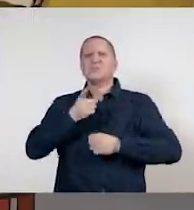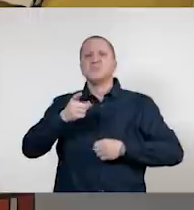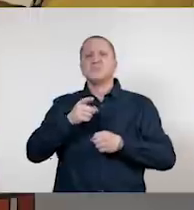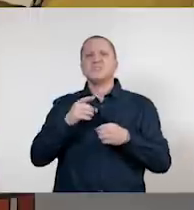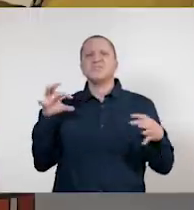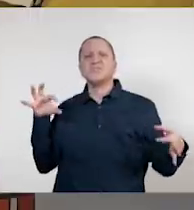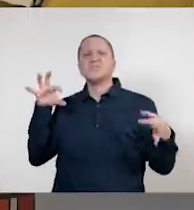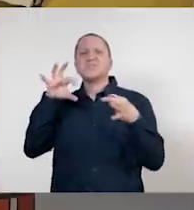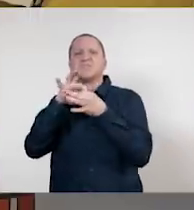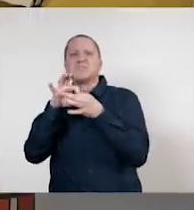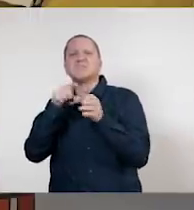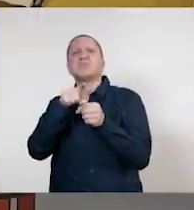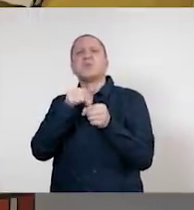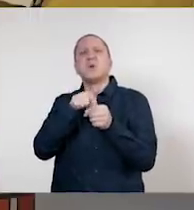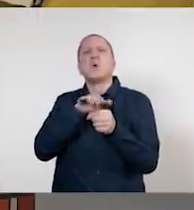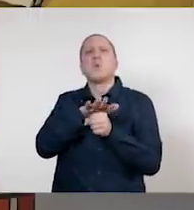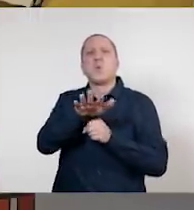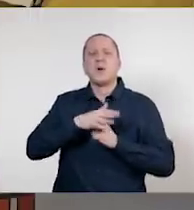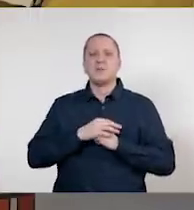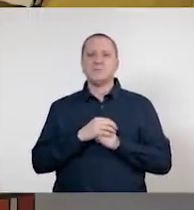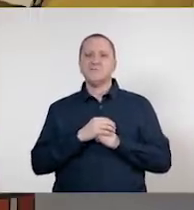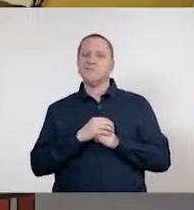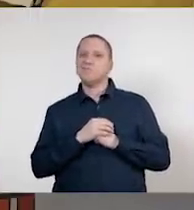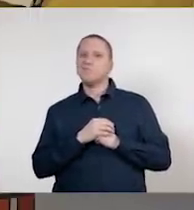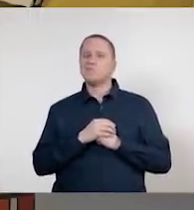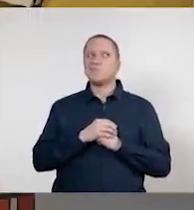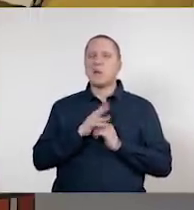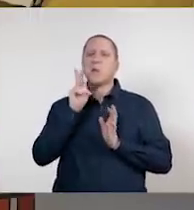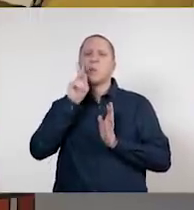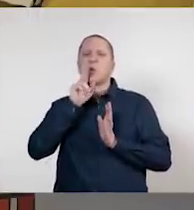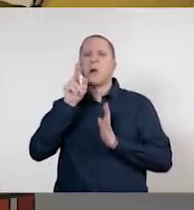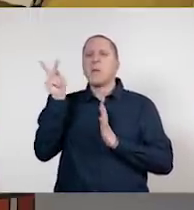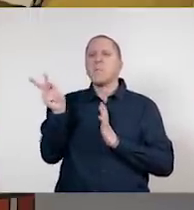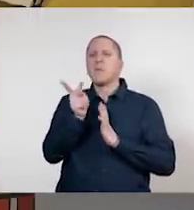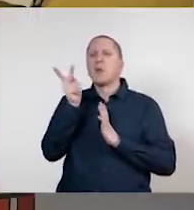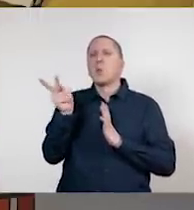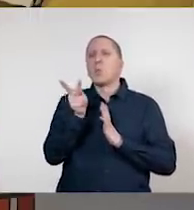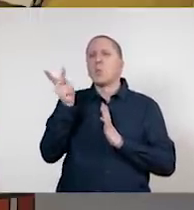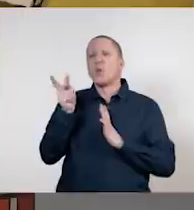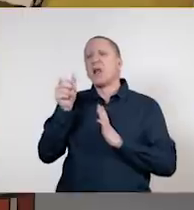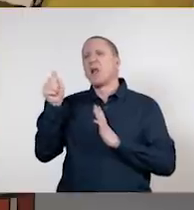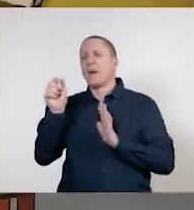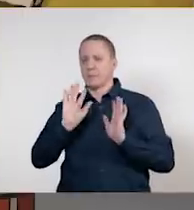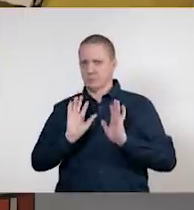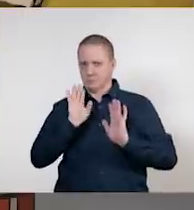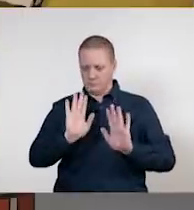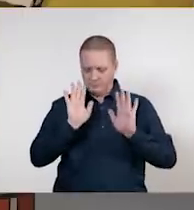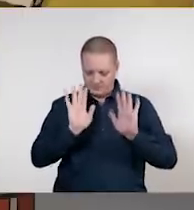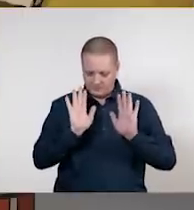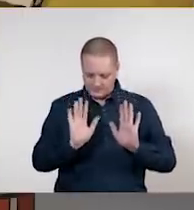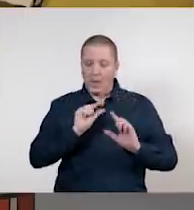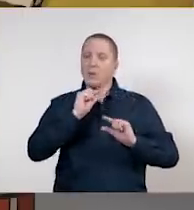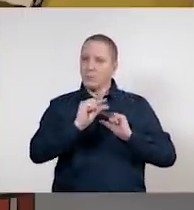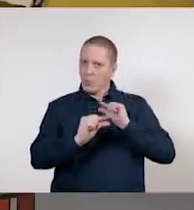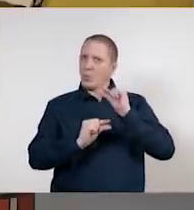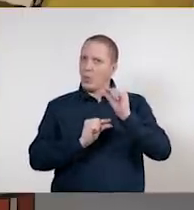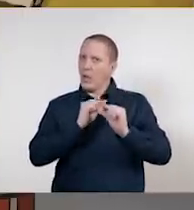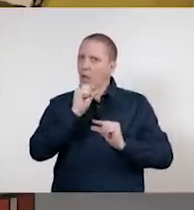le pondrías? En este, tal vez sí podríamos preguntarle a las niñas y a los niños. Sí, sí, sí. A ver, vamos, poco a poco. Tengo